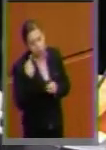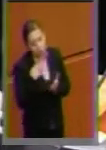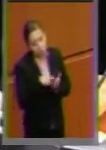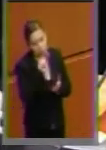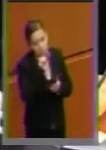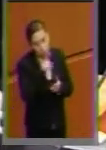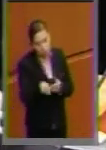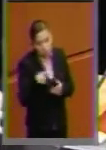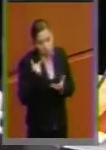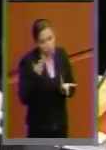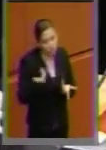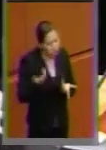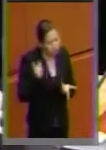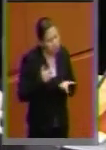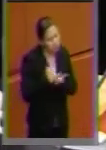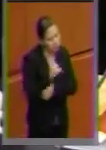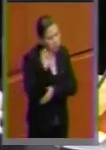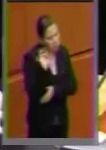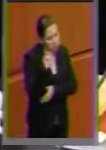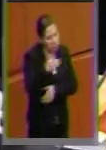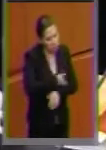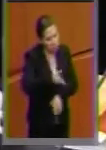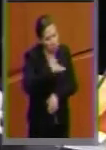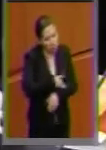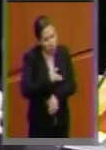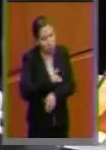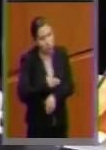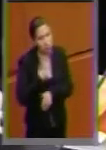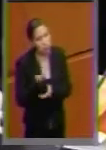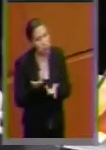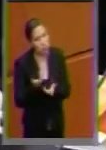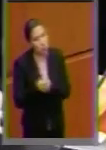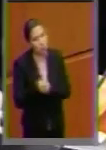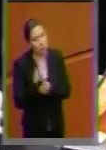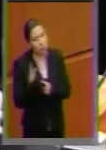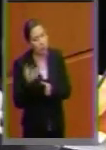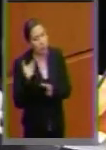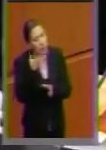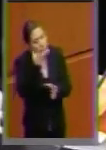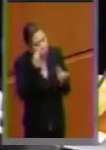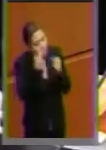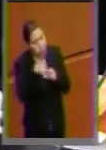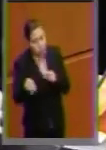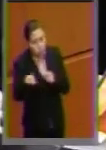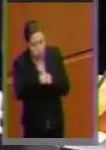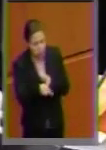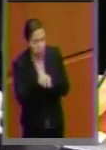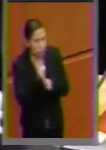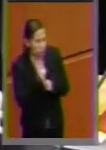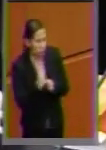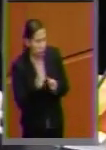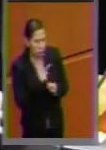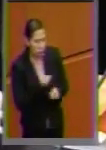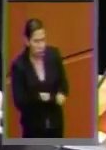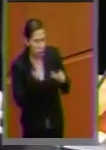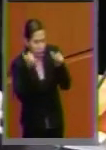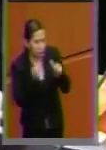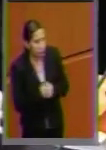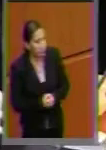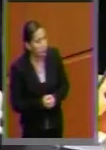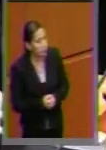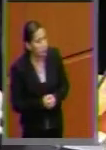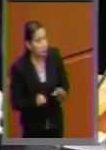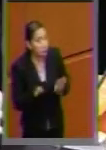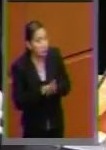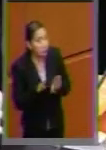apostamos a que también hay buenos funcionarios que pasa hay que capacitarlos y los malos por supuesto se tienen que ir pero